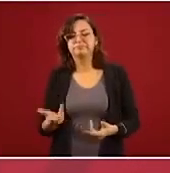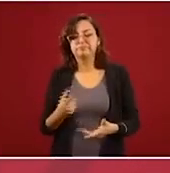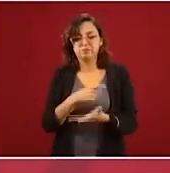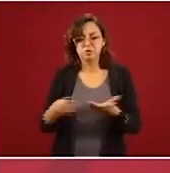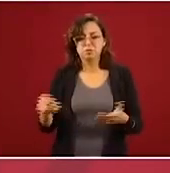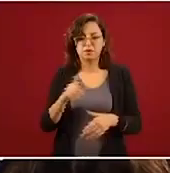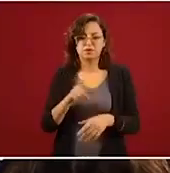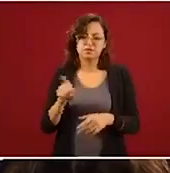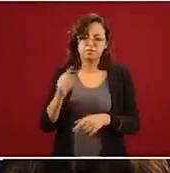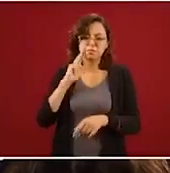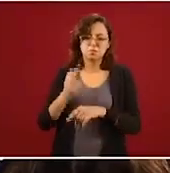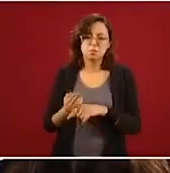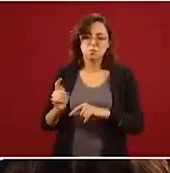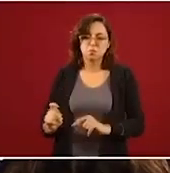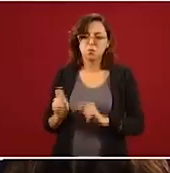compras.